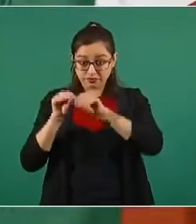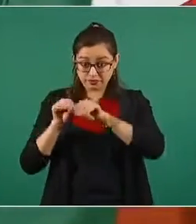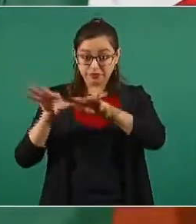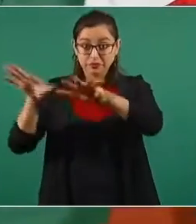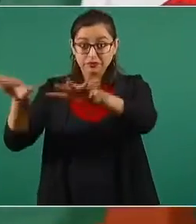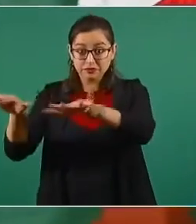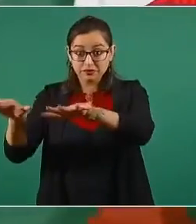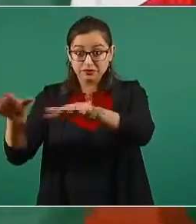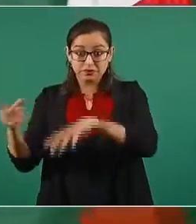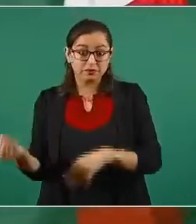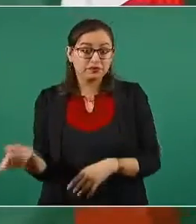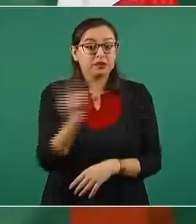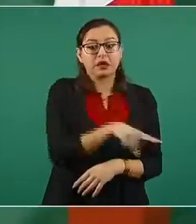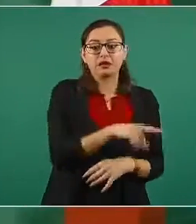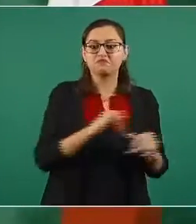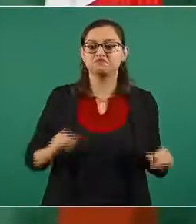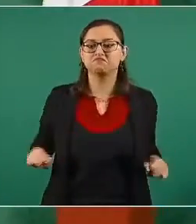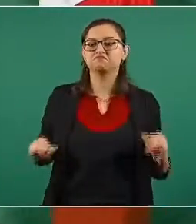por el Instituto